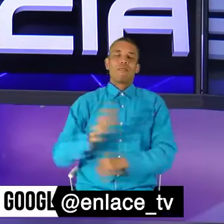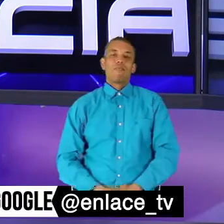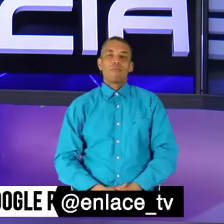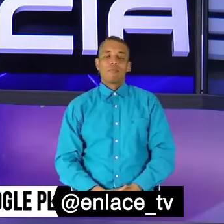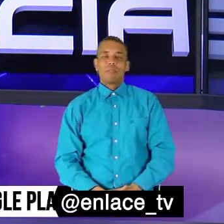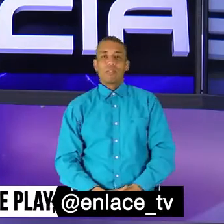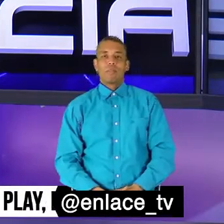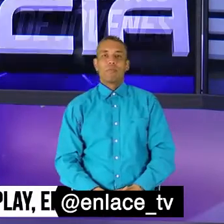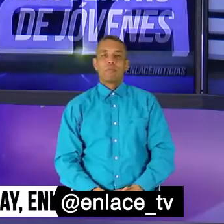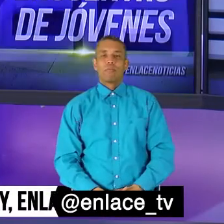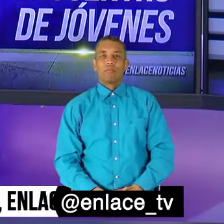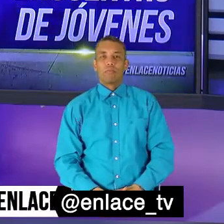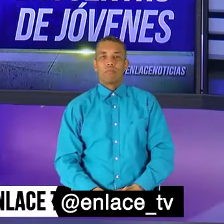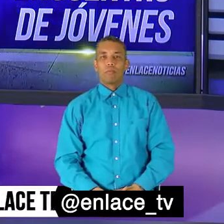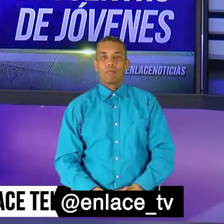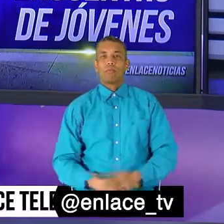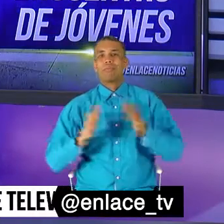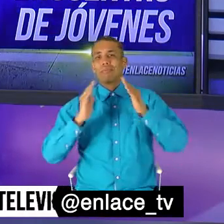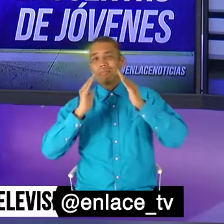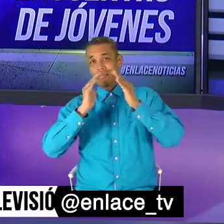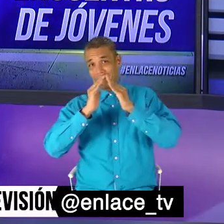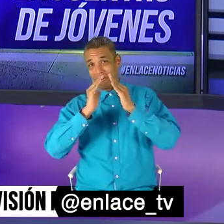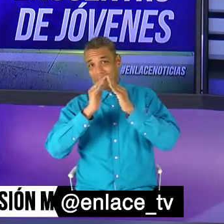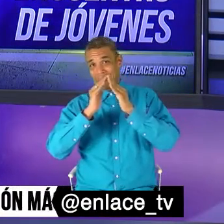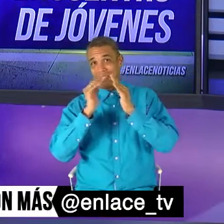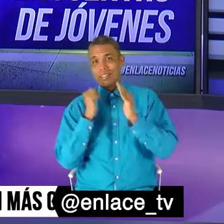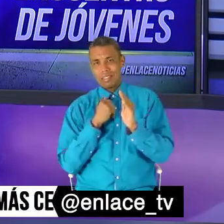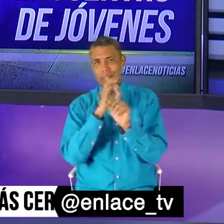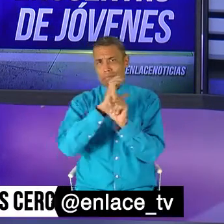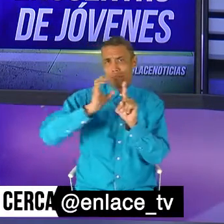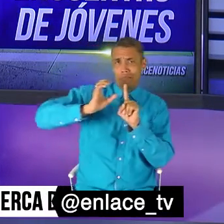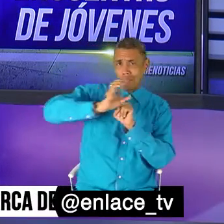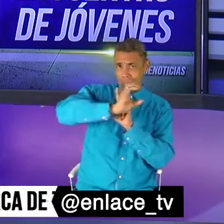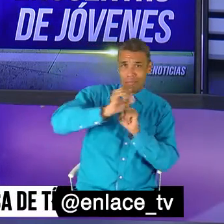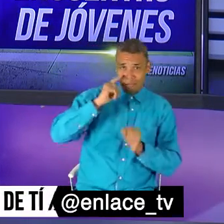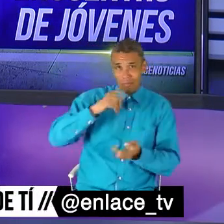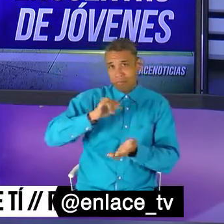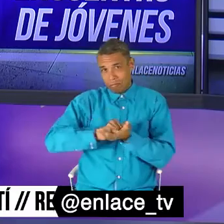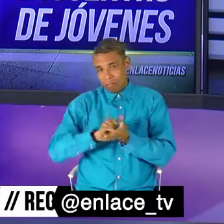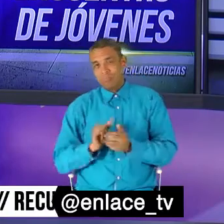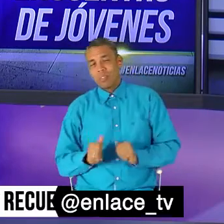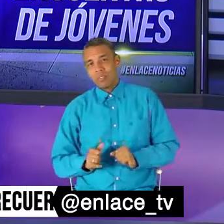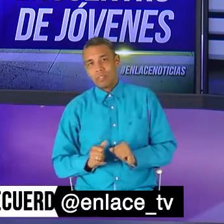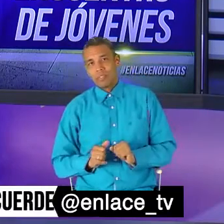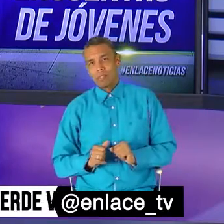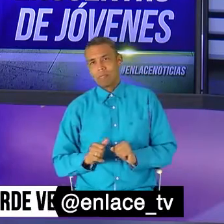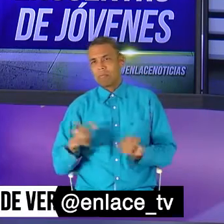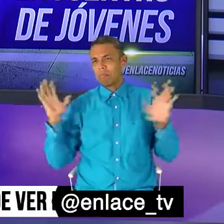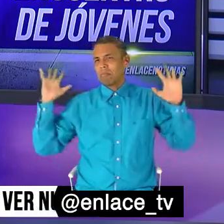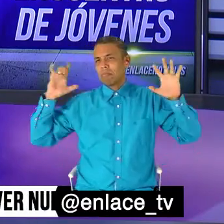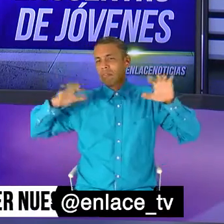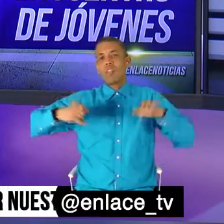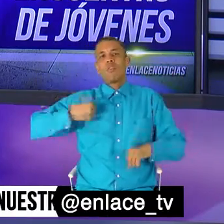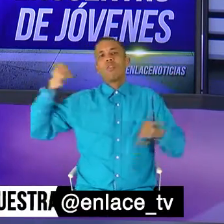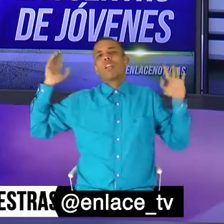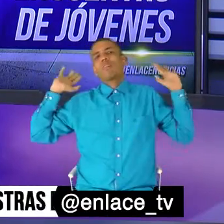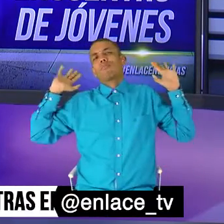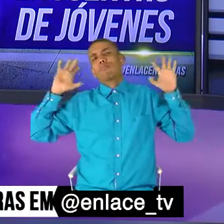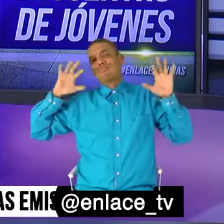En la Casa de Cultura se reunieron jóvenes de la zona urbana y rural del municipio. Buscan analizar temas de desarrollo para este